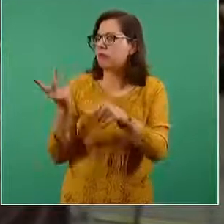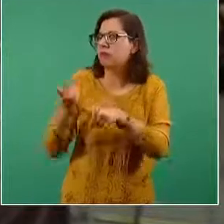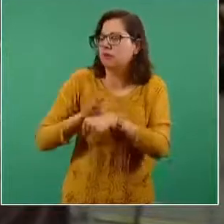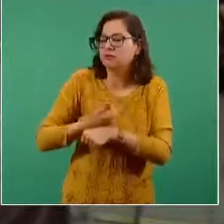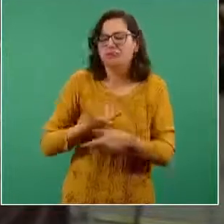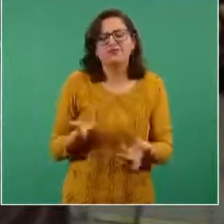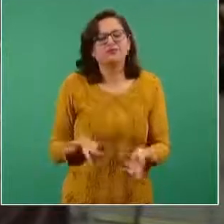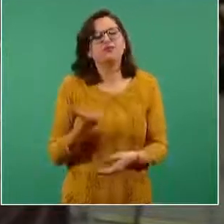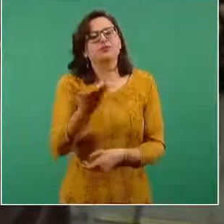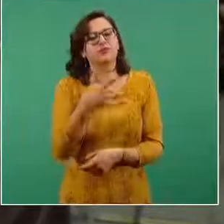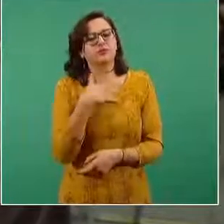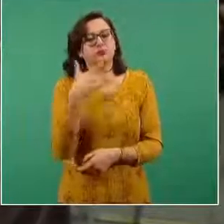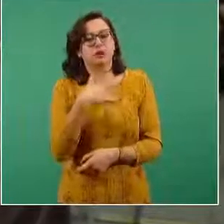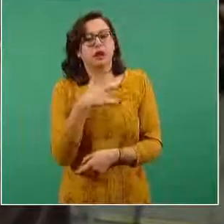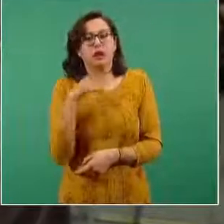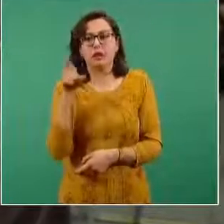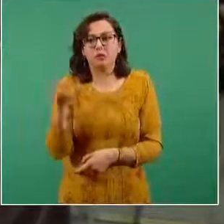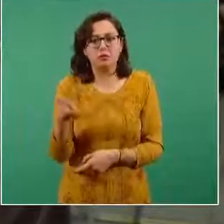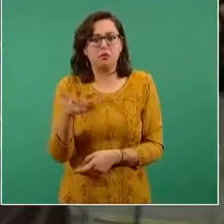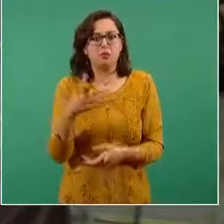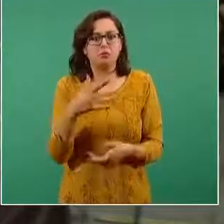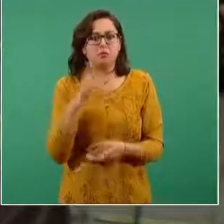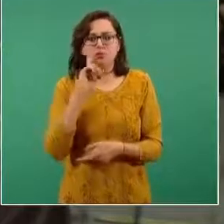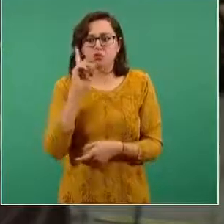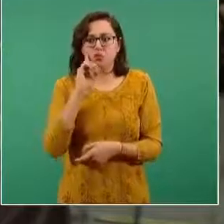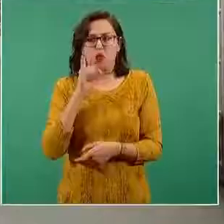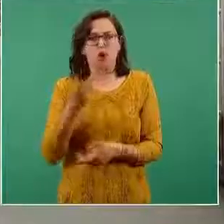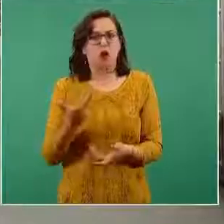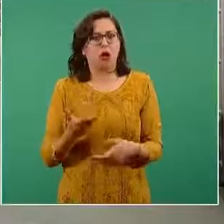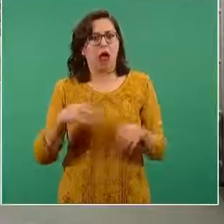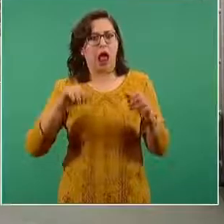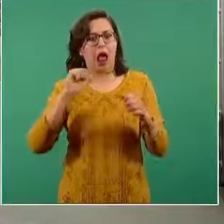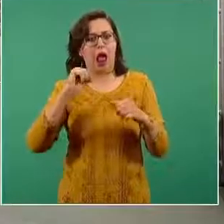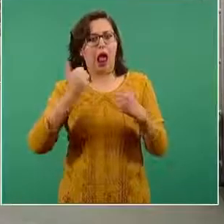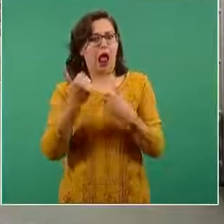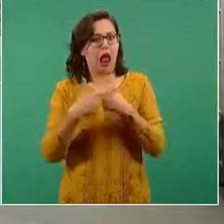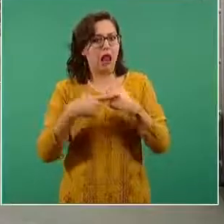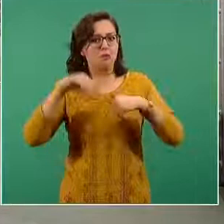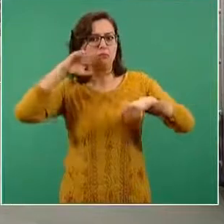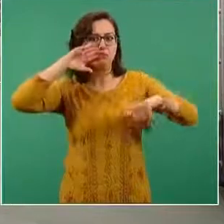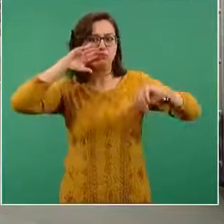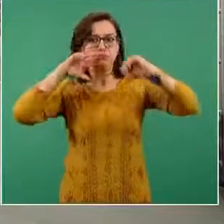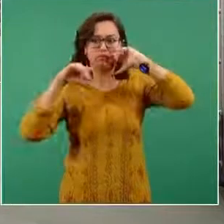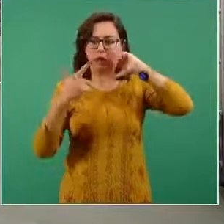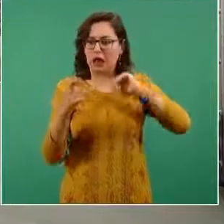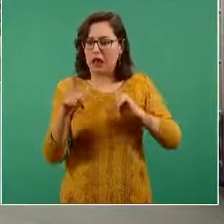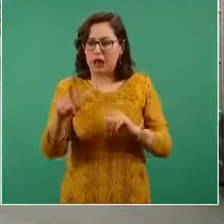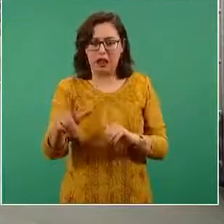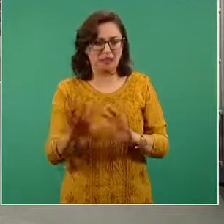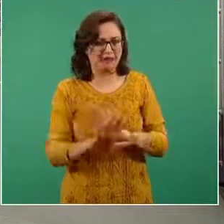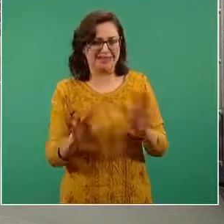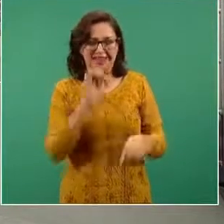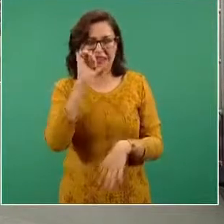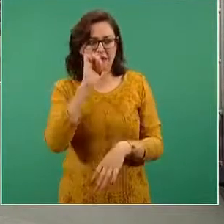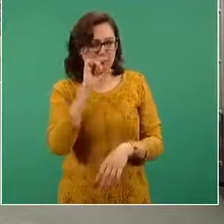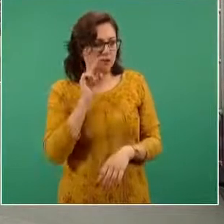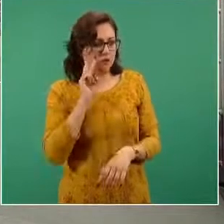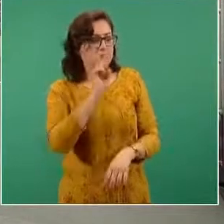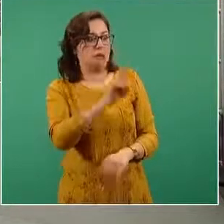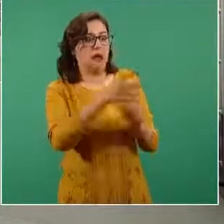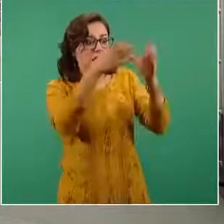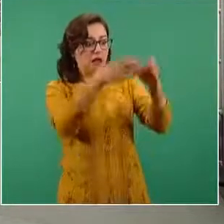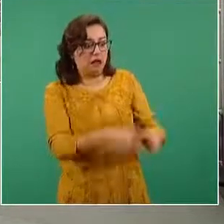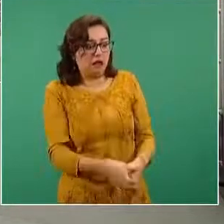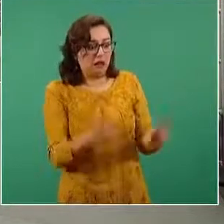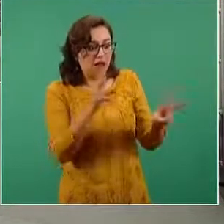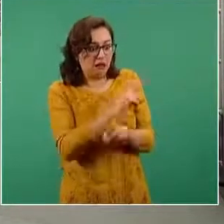me menciona que no le tomaron ni la temperatura ni tampoco le ofrecieron alcohol gel, simplemente le vieron el tanque de oxígeno y